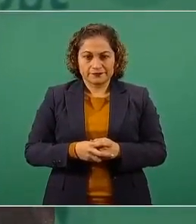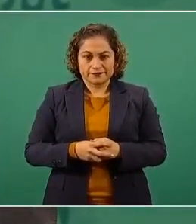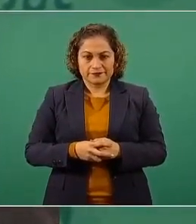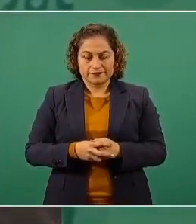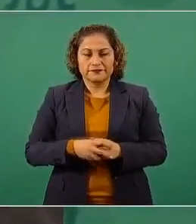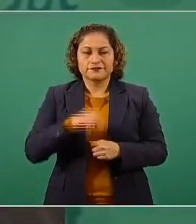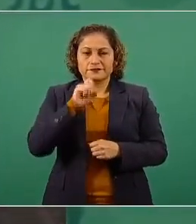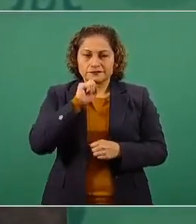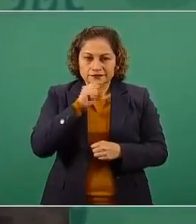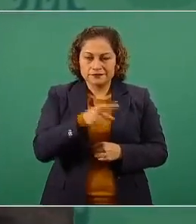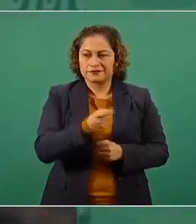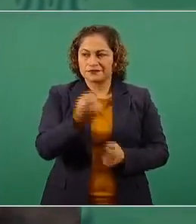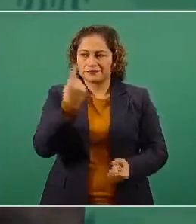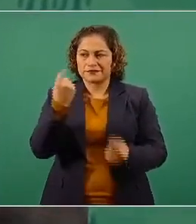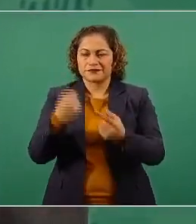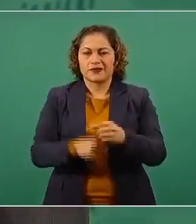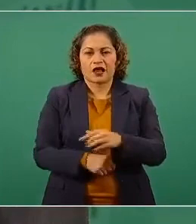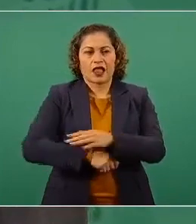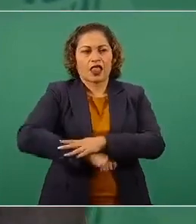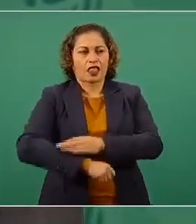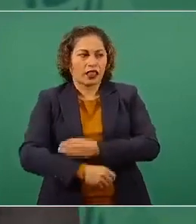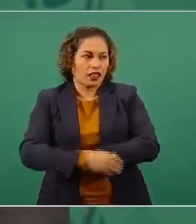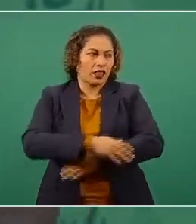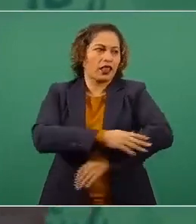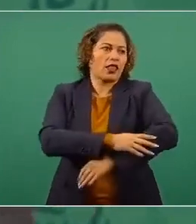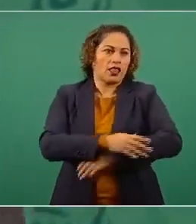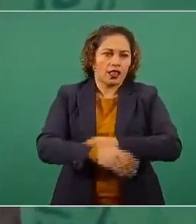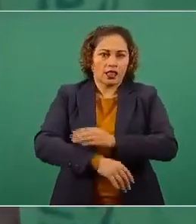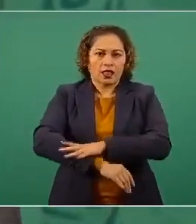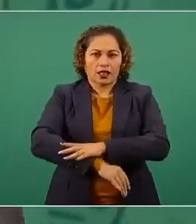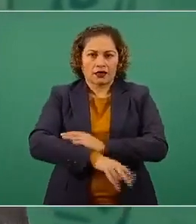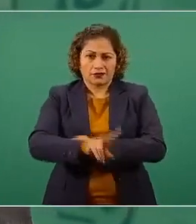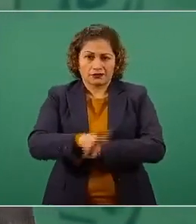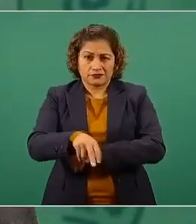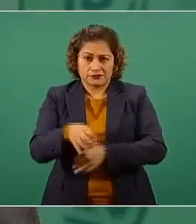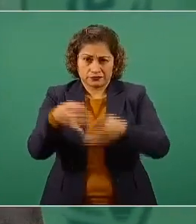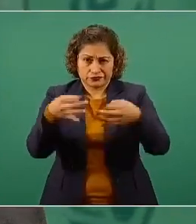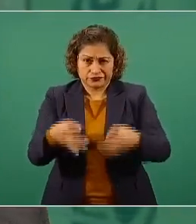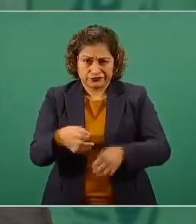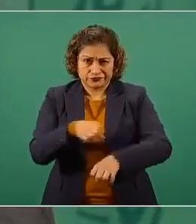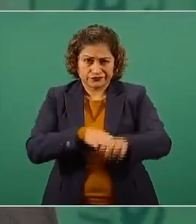traficantes de influencia y que ni siquiera son empresarios en sentido estricto,